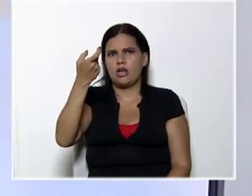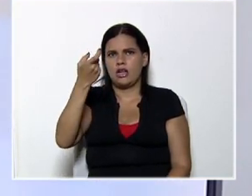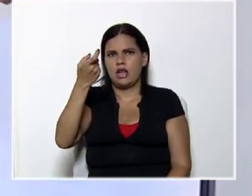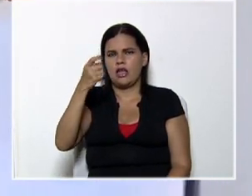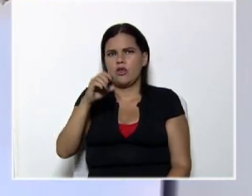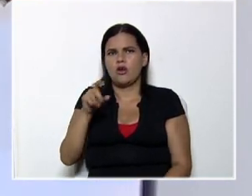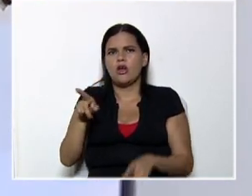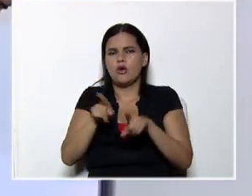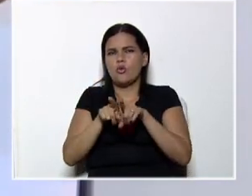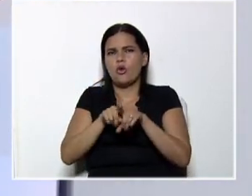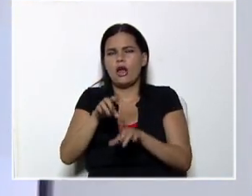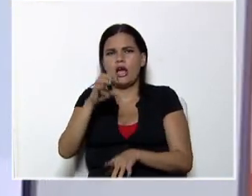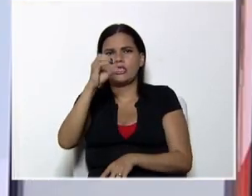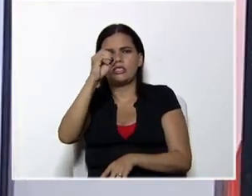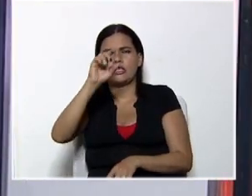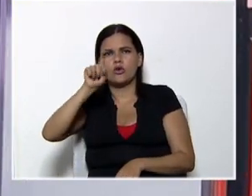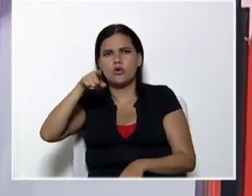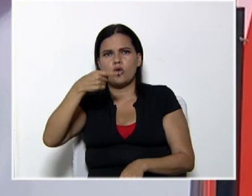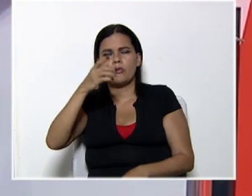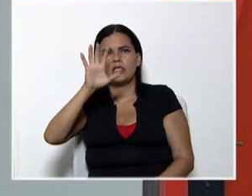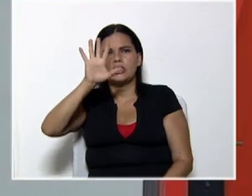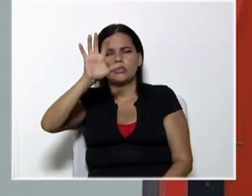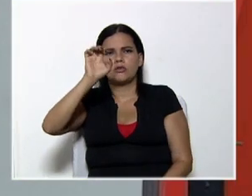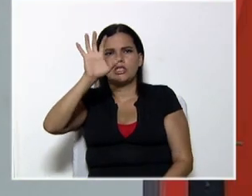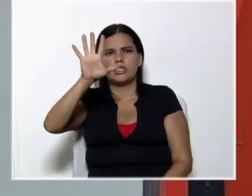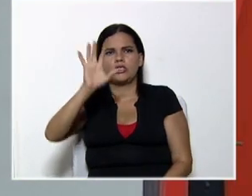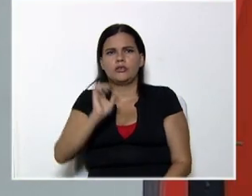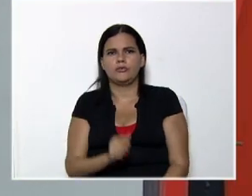de 0,55.